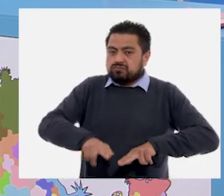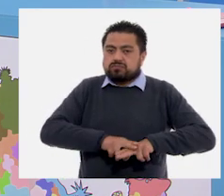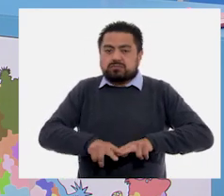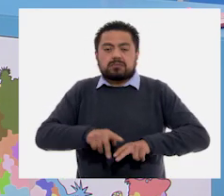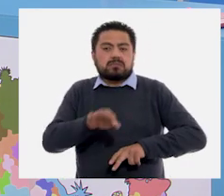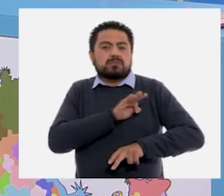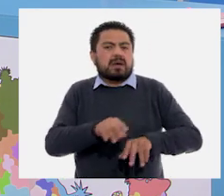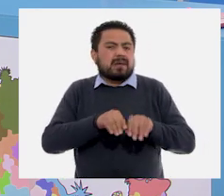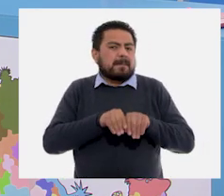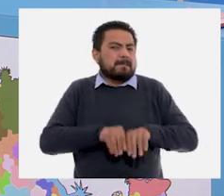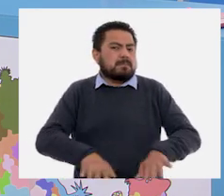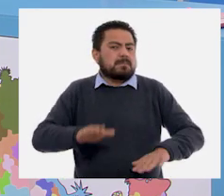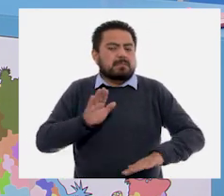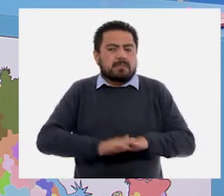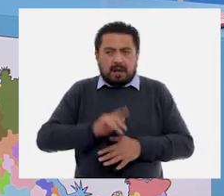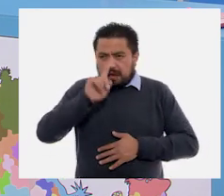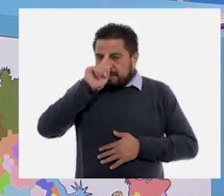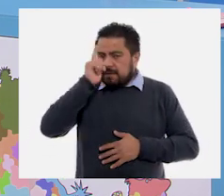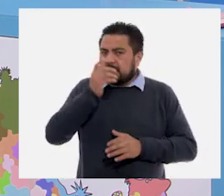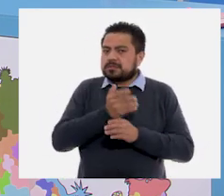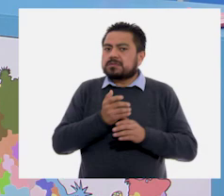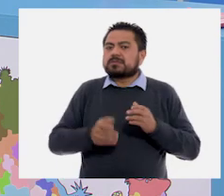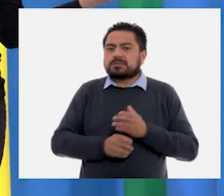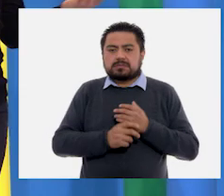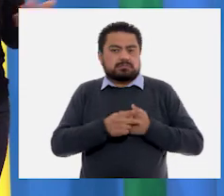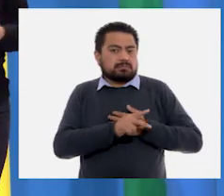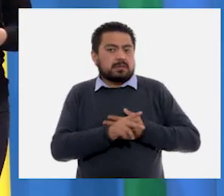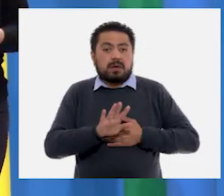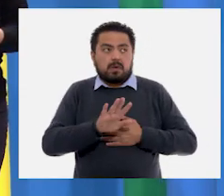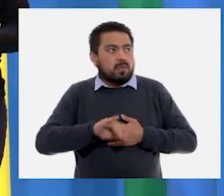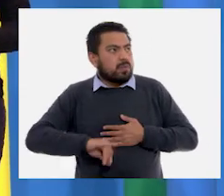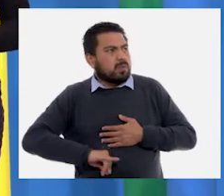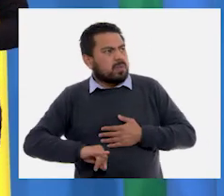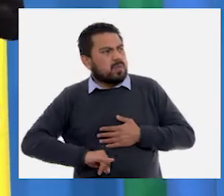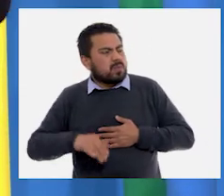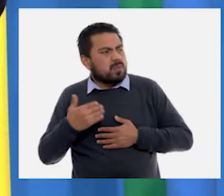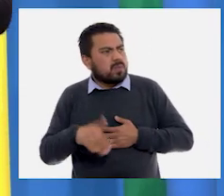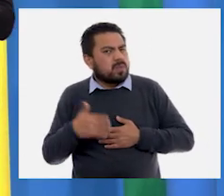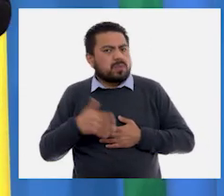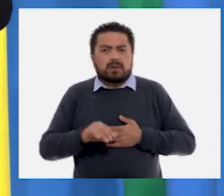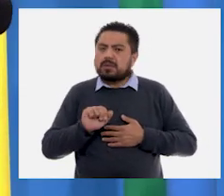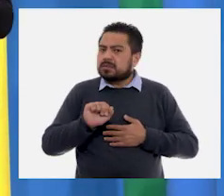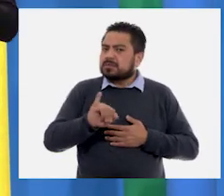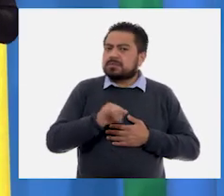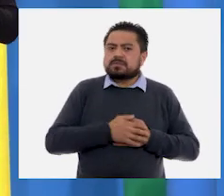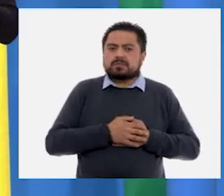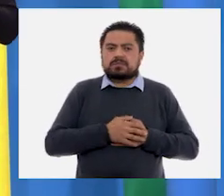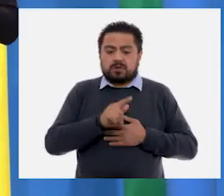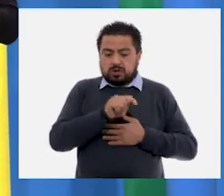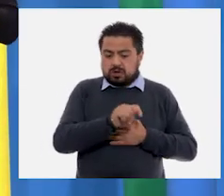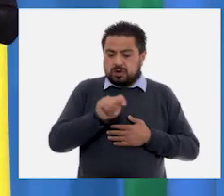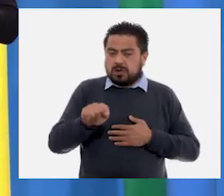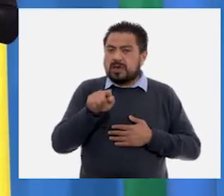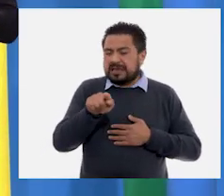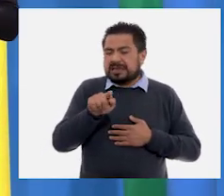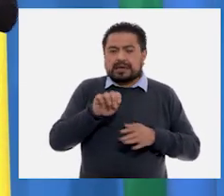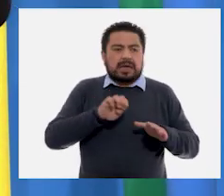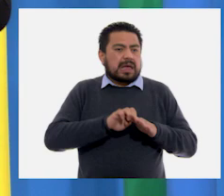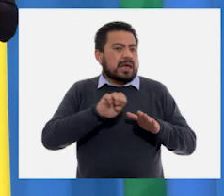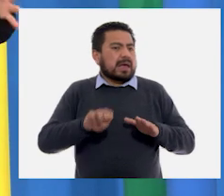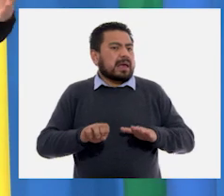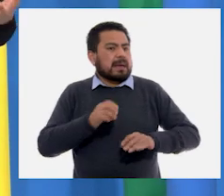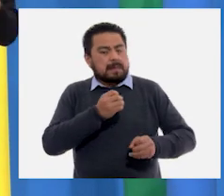podían distribuir fácilmente sus productos. Qué interesante, Larisa. Sí, el caso de Torreón es un